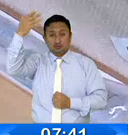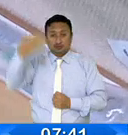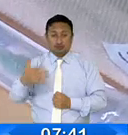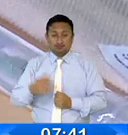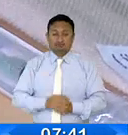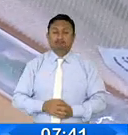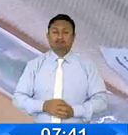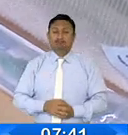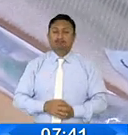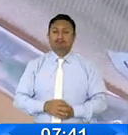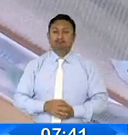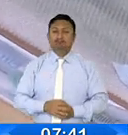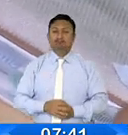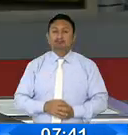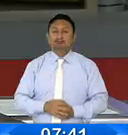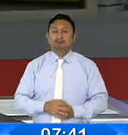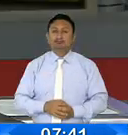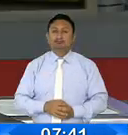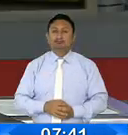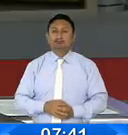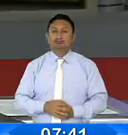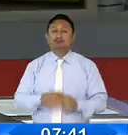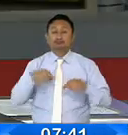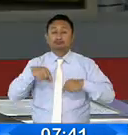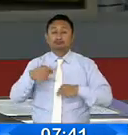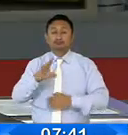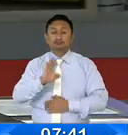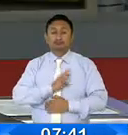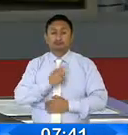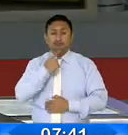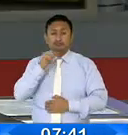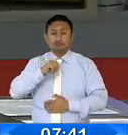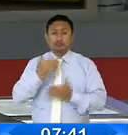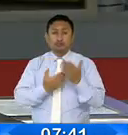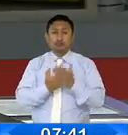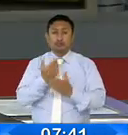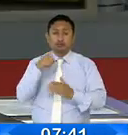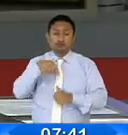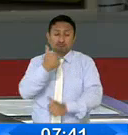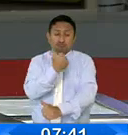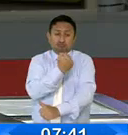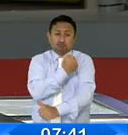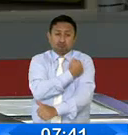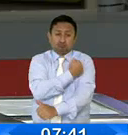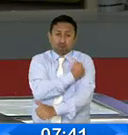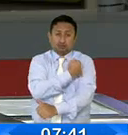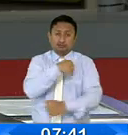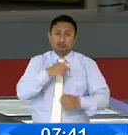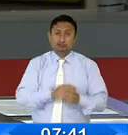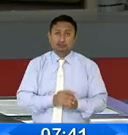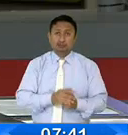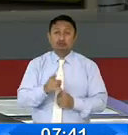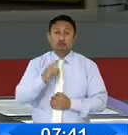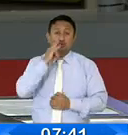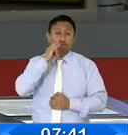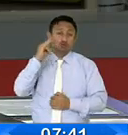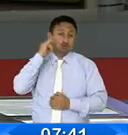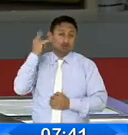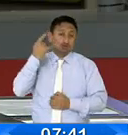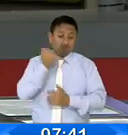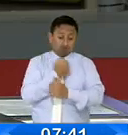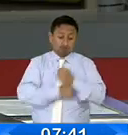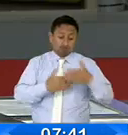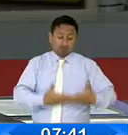Javier Rosero. Y expertos aseguran que la no aplicación de vacunas polivalentes en los niños desde su nacimiento podría generar